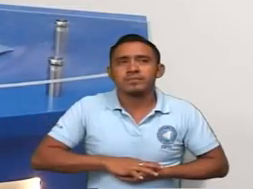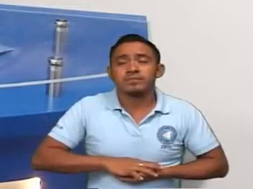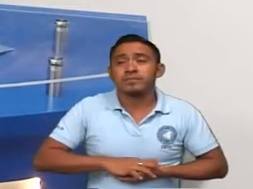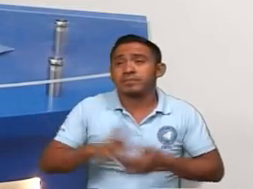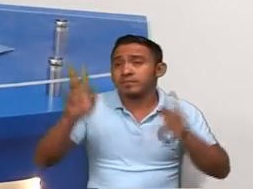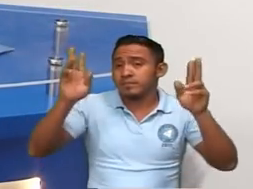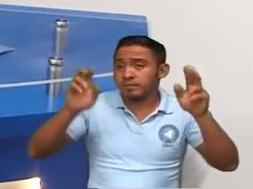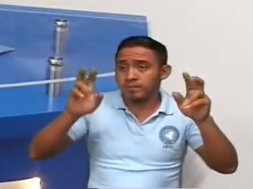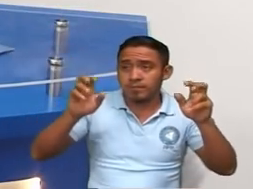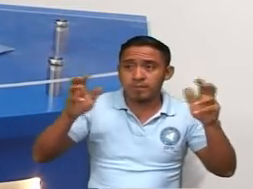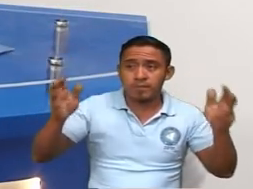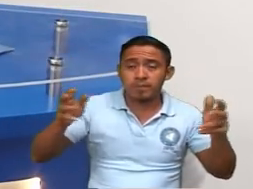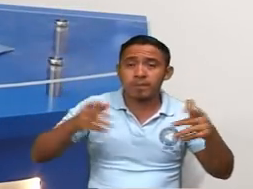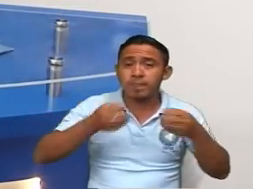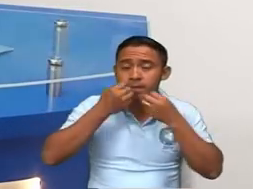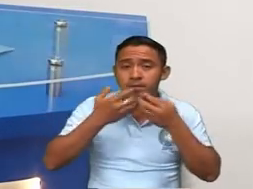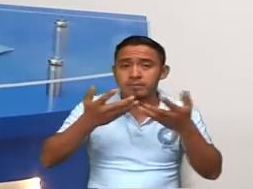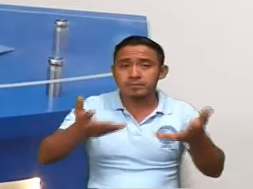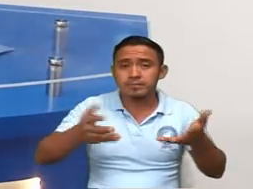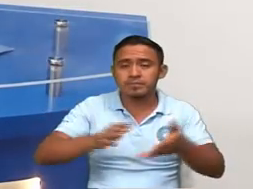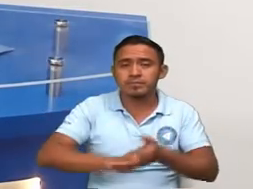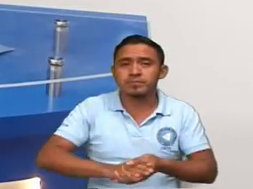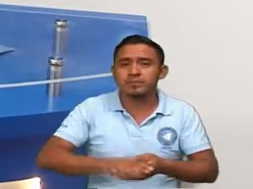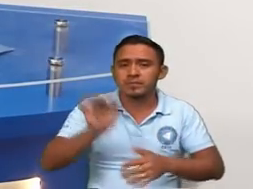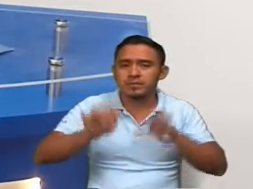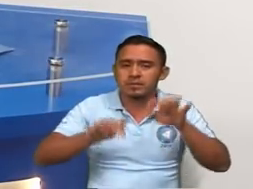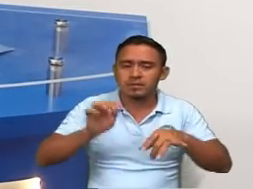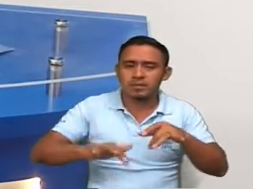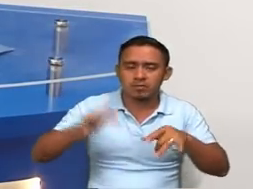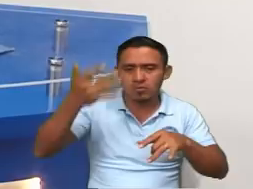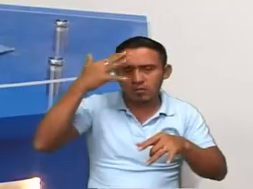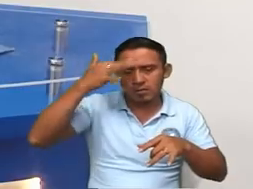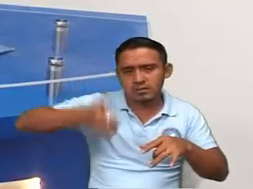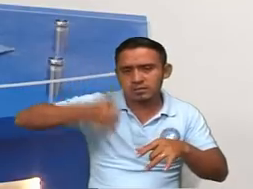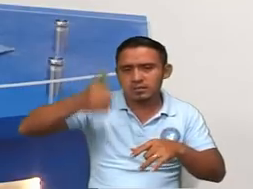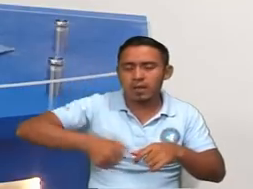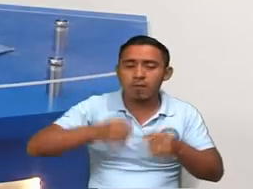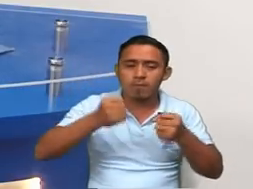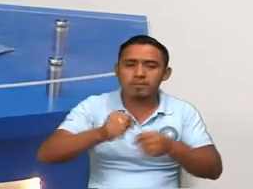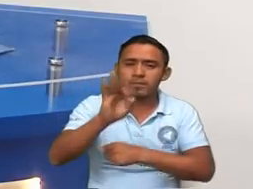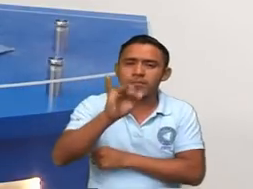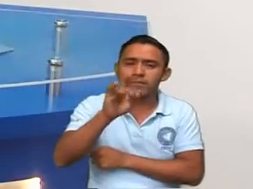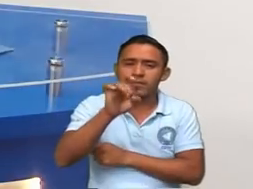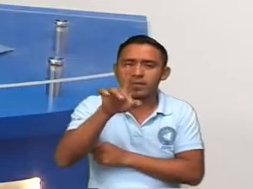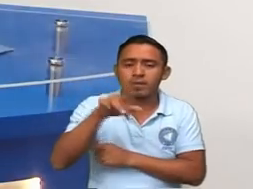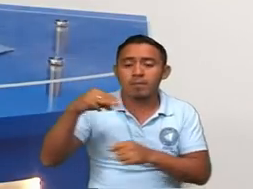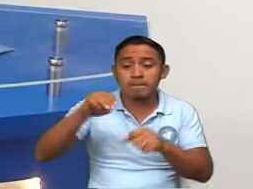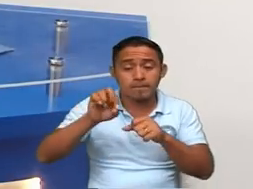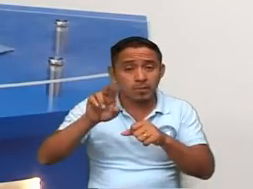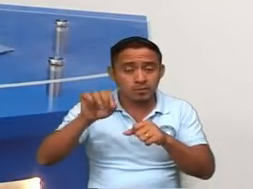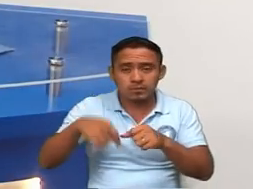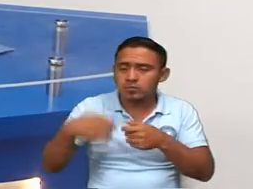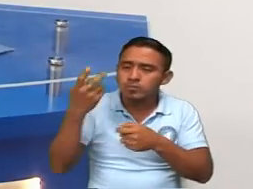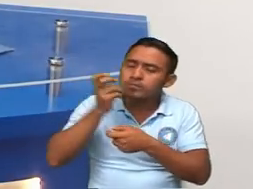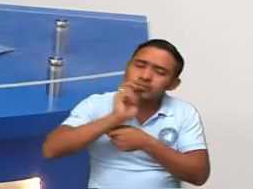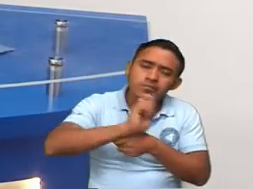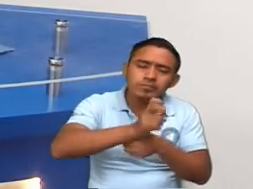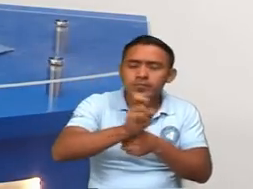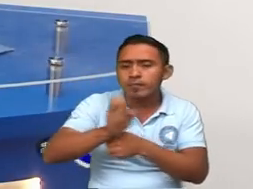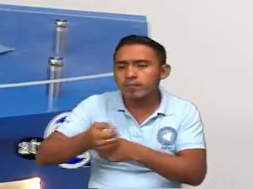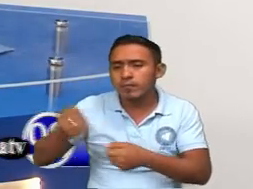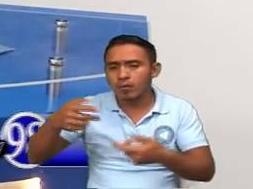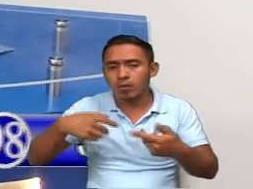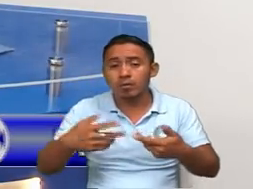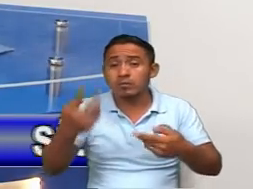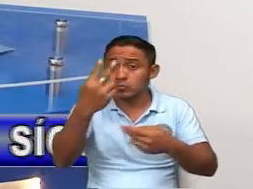En otros ámbitos, les comentamos que el secretario general de la Alcaldía de Managua, compañero Fidel Moreno, realizó un recorrido por la